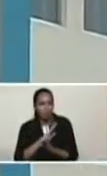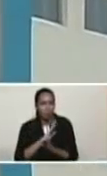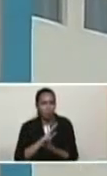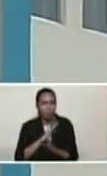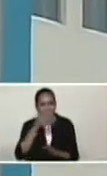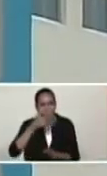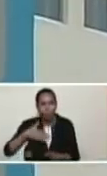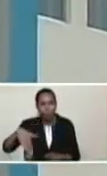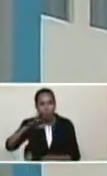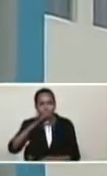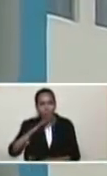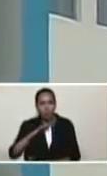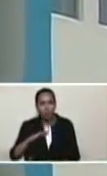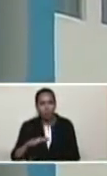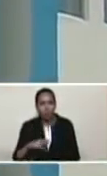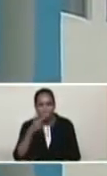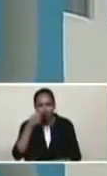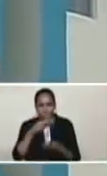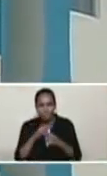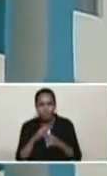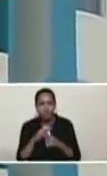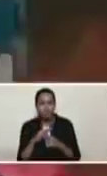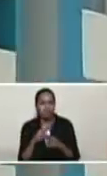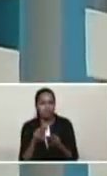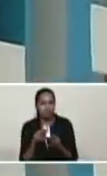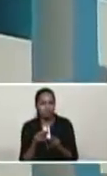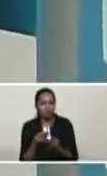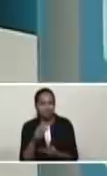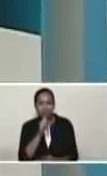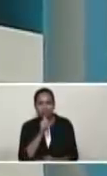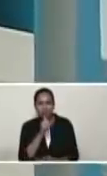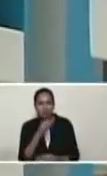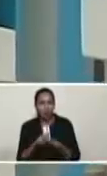trabajador, para pueblo humilde, para la clase media?